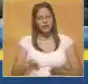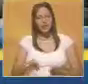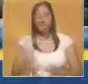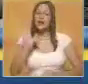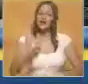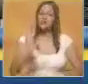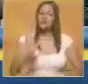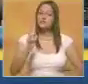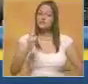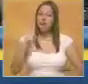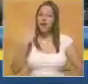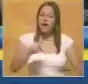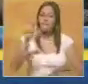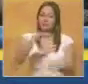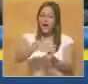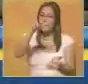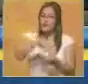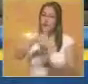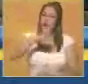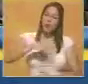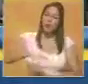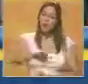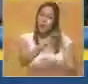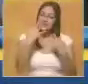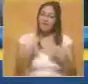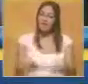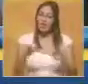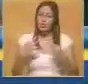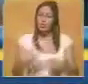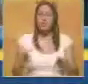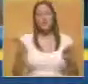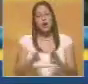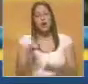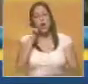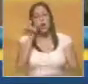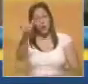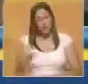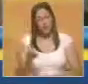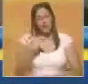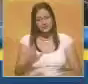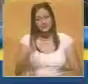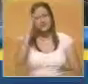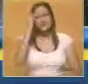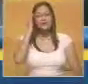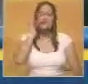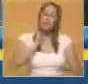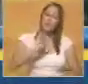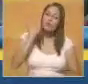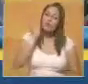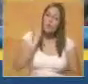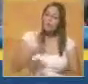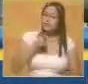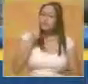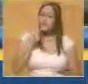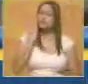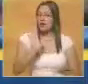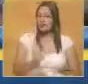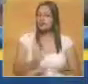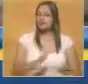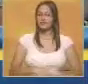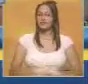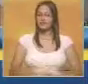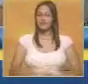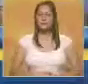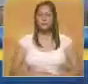así como el caimán es un animal del agua por naturaleza, igual el hombre es un animal, la mujer, el humano, de lo político.